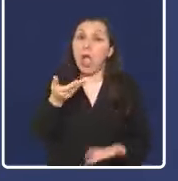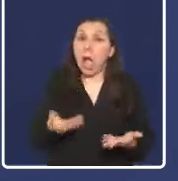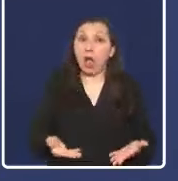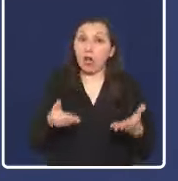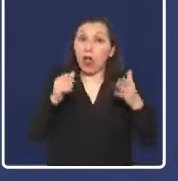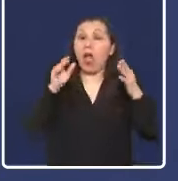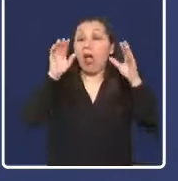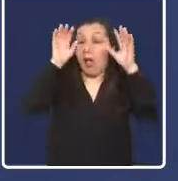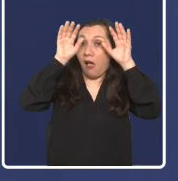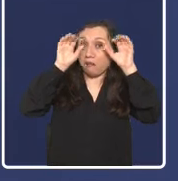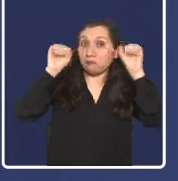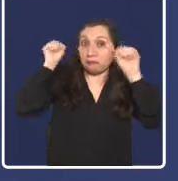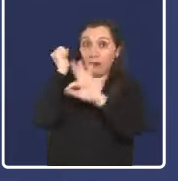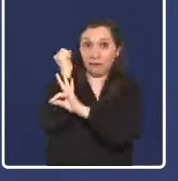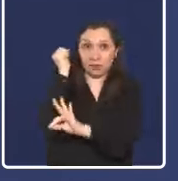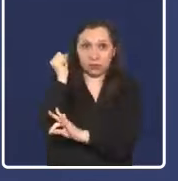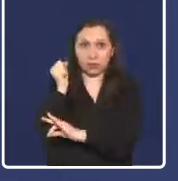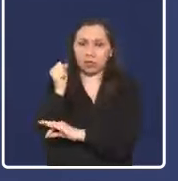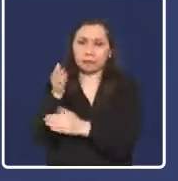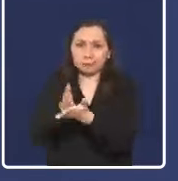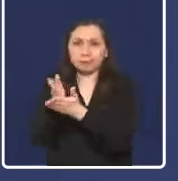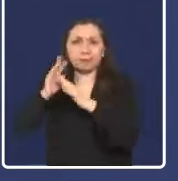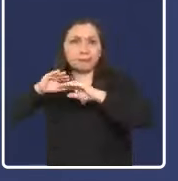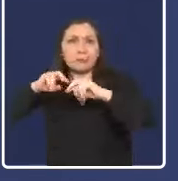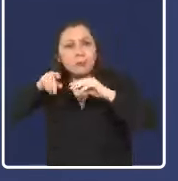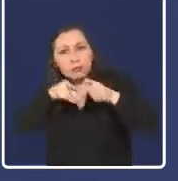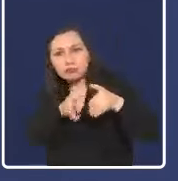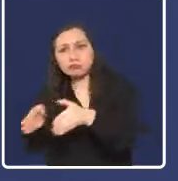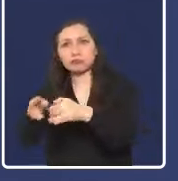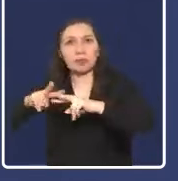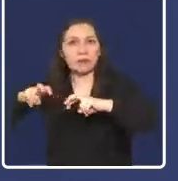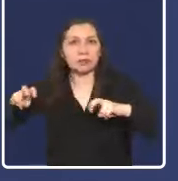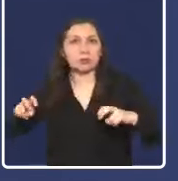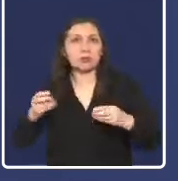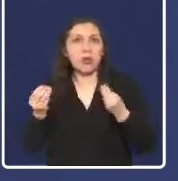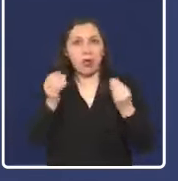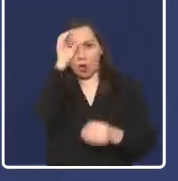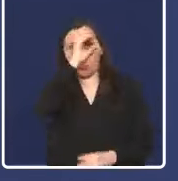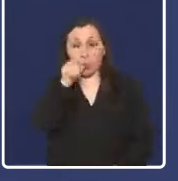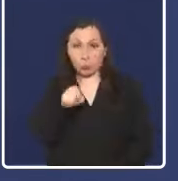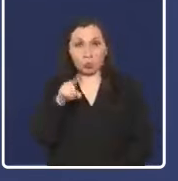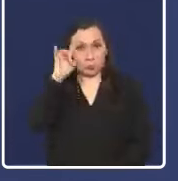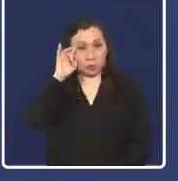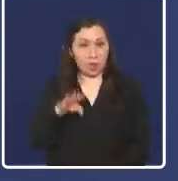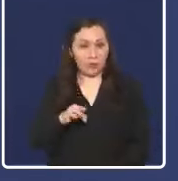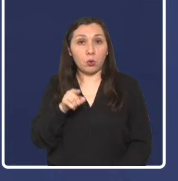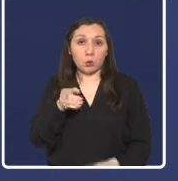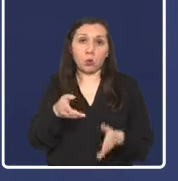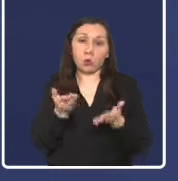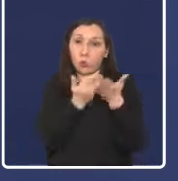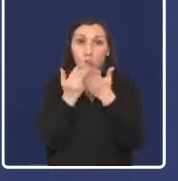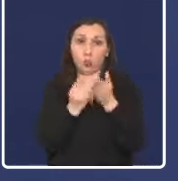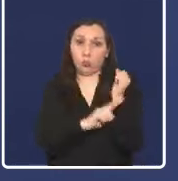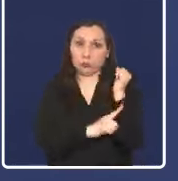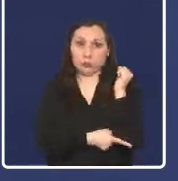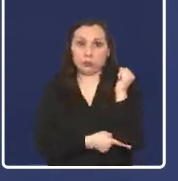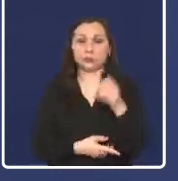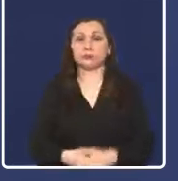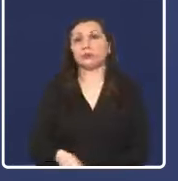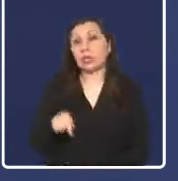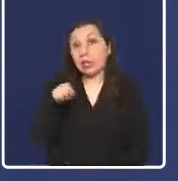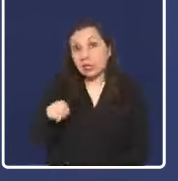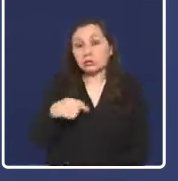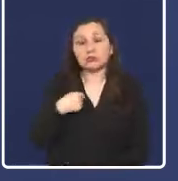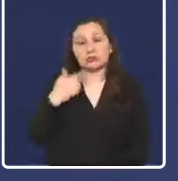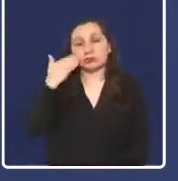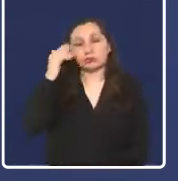la Fiscalía finalmente abre esta investigación, esta otra arista, pero también, ¿qué le parece esto a usted? Usted también sabe, usted estudió Derecho. No, eso lo